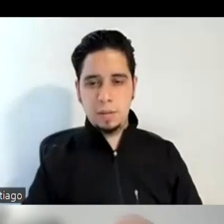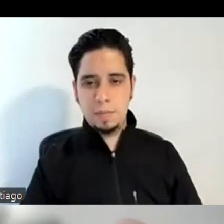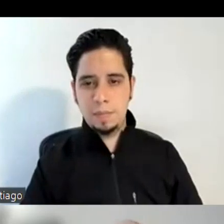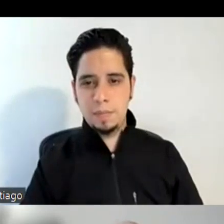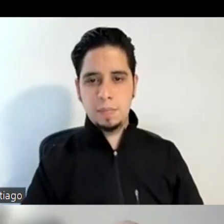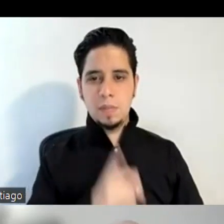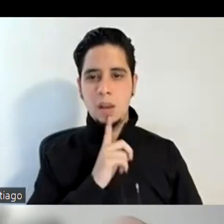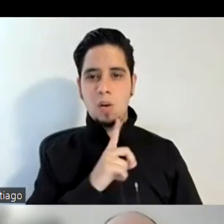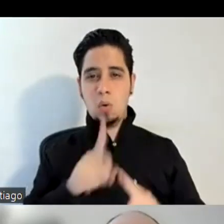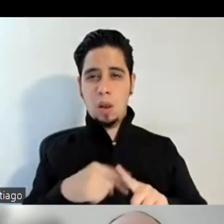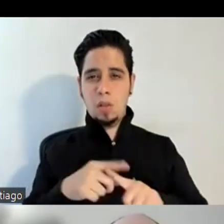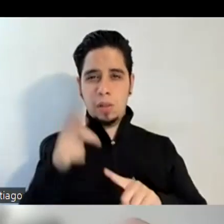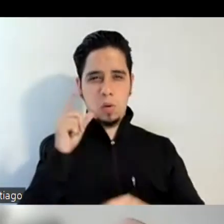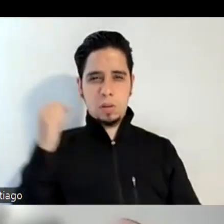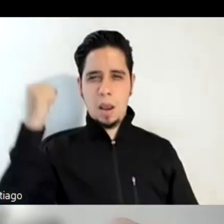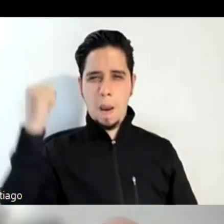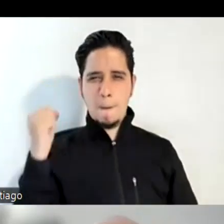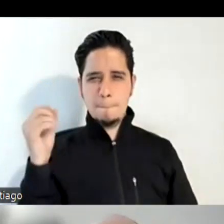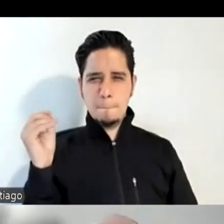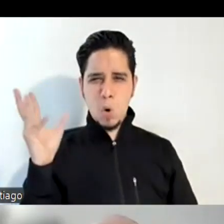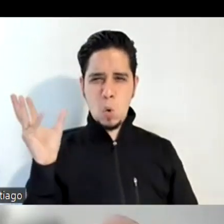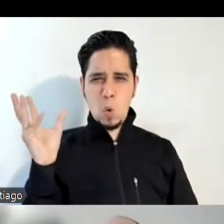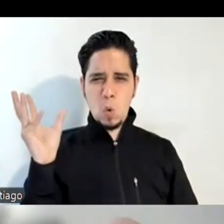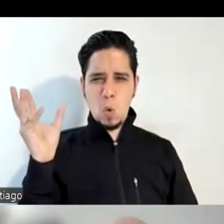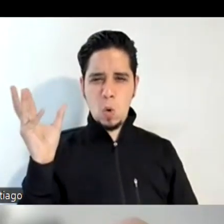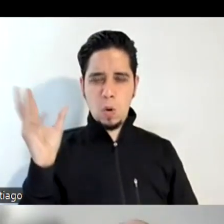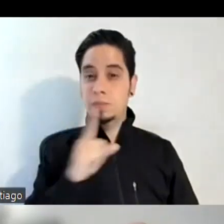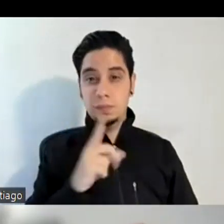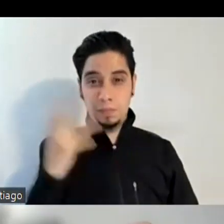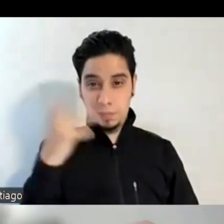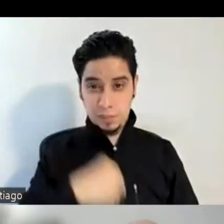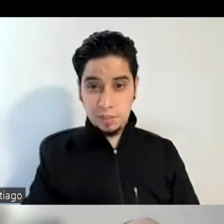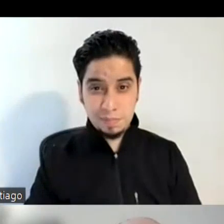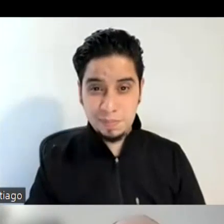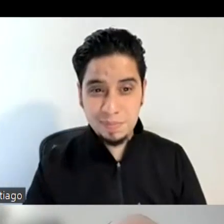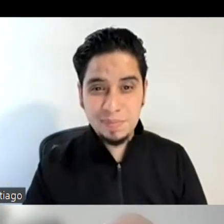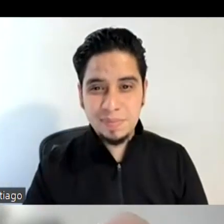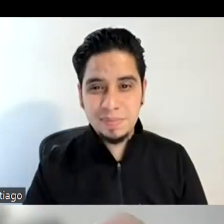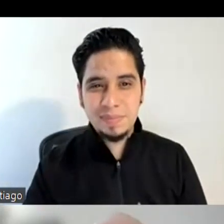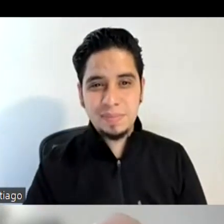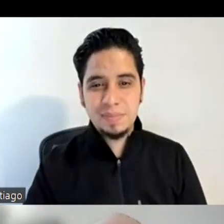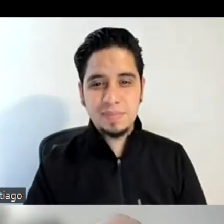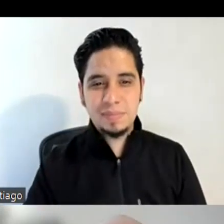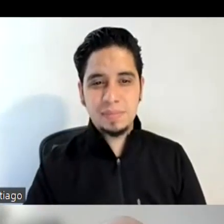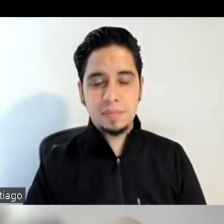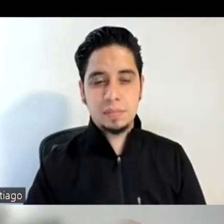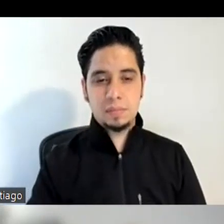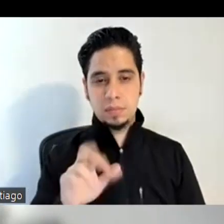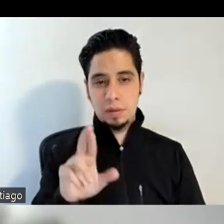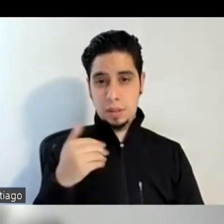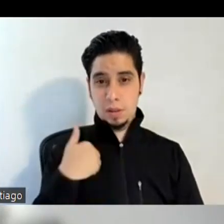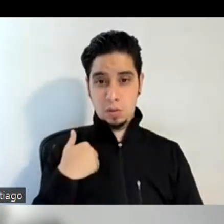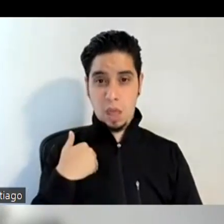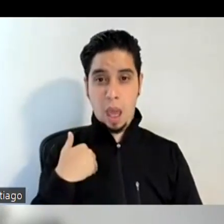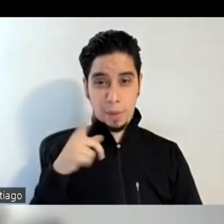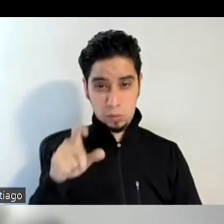de los cruceros, que se va el barco. ¡Bello! ¡Ay, Dios mío! Javier, tenías una preguntita que tenemos ya bien